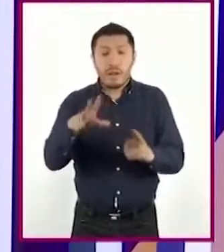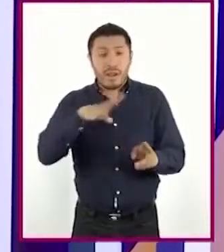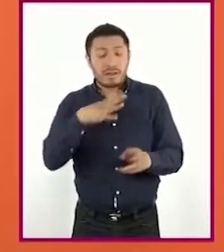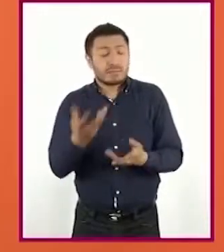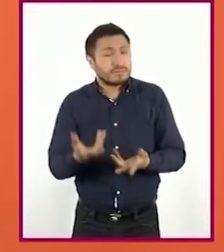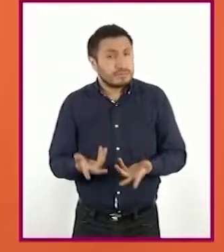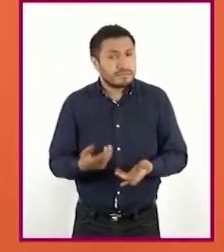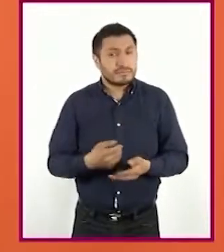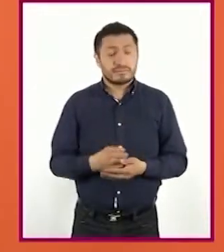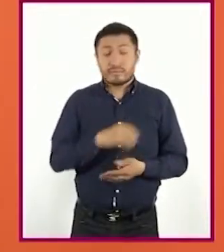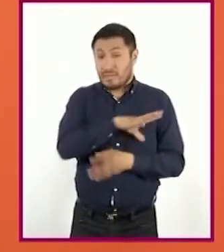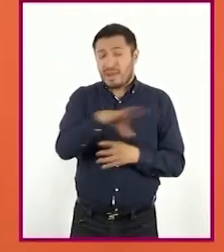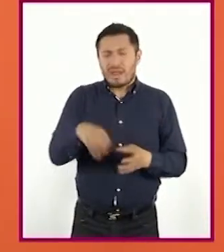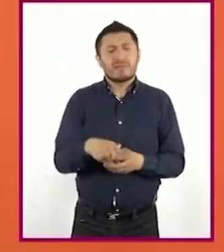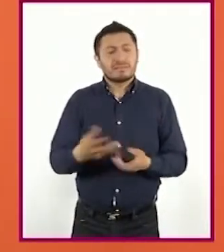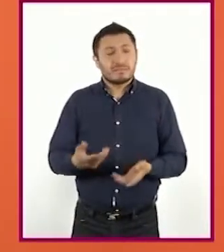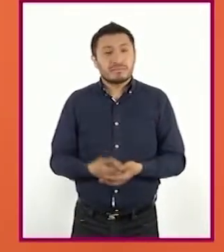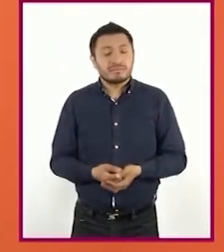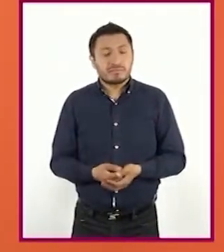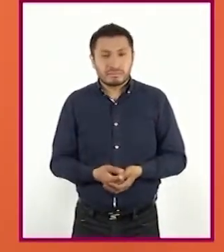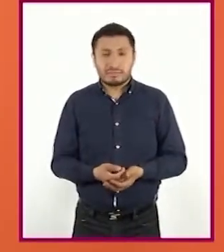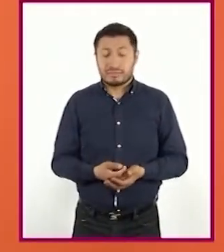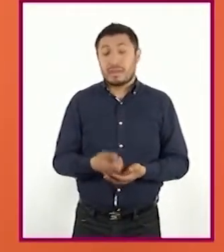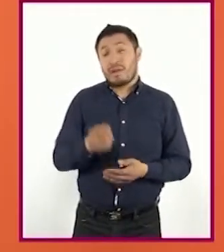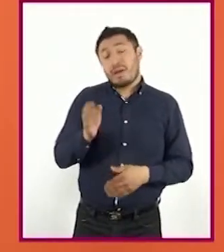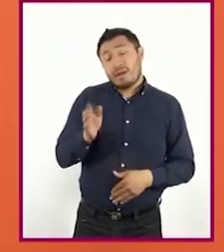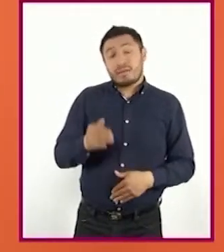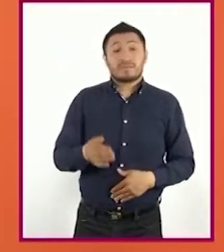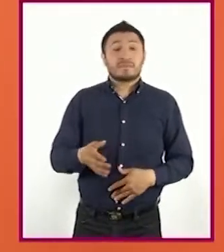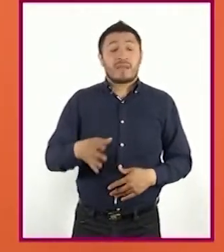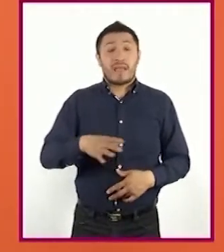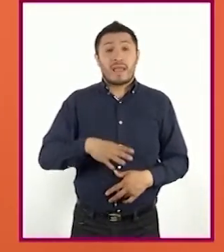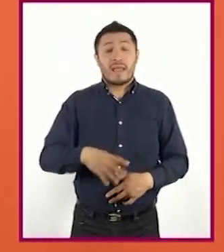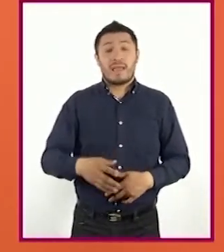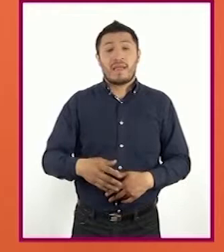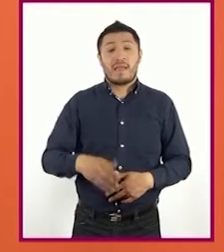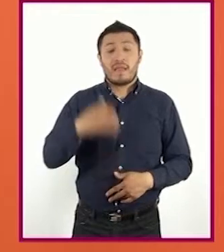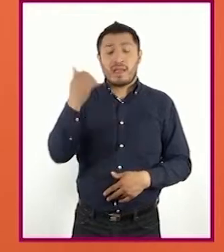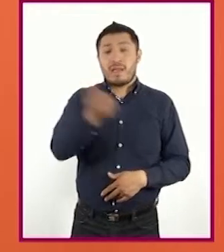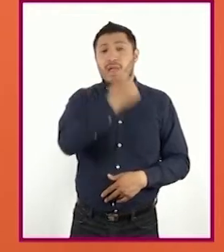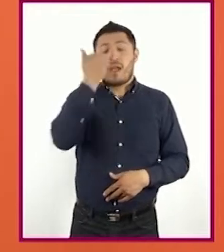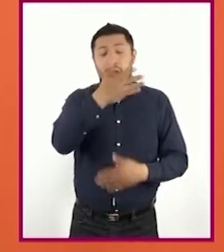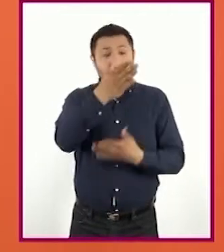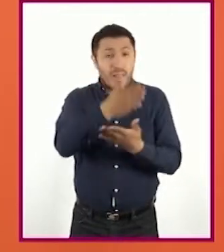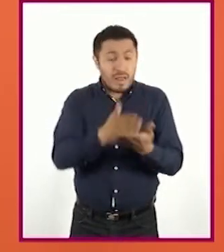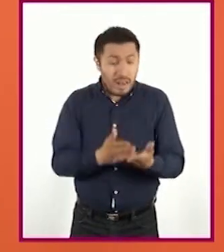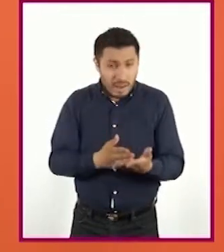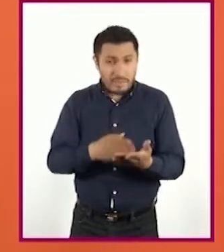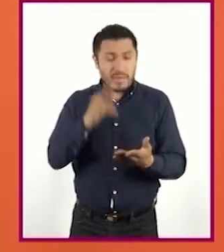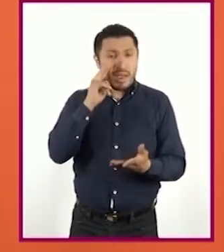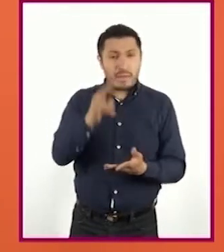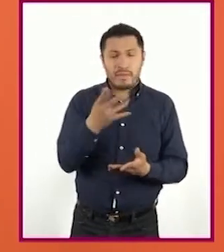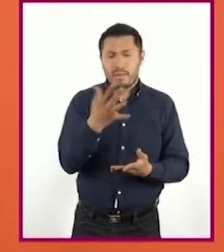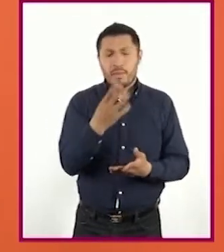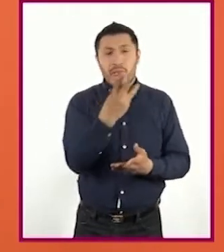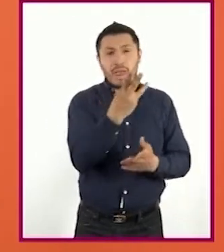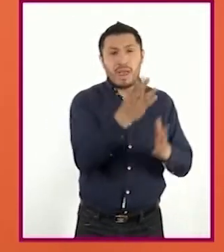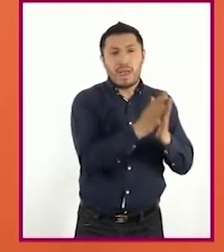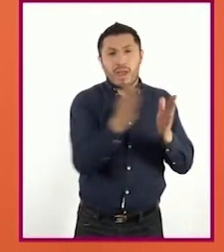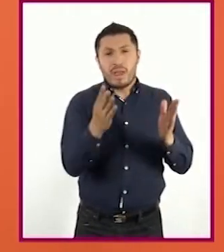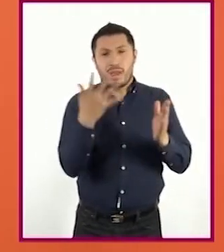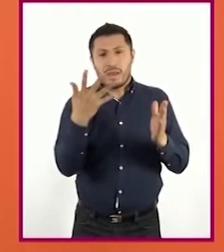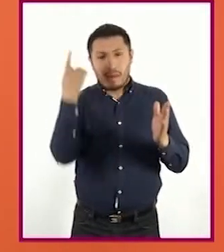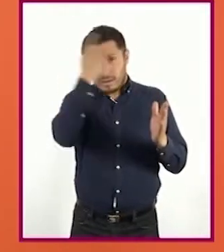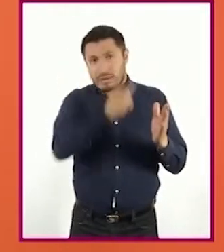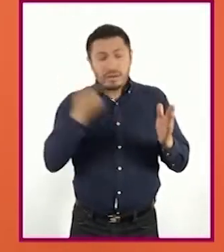obtuvieron? Se obtuvo que la mitad de las alumnas y alumnos ven entre 3 y 5 horas